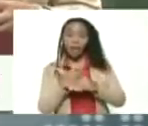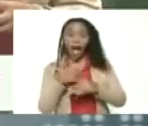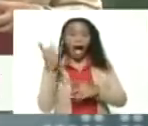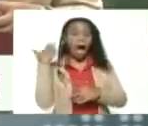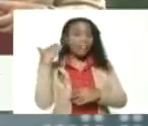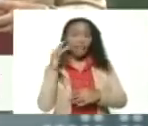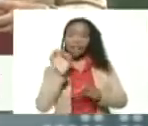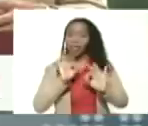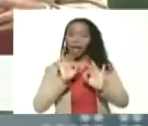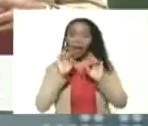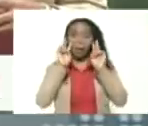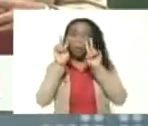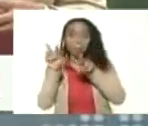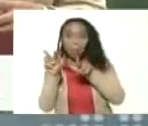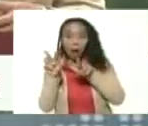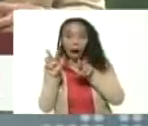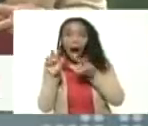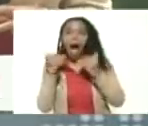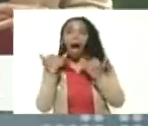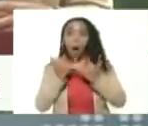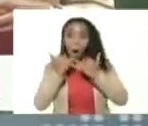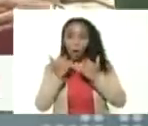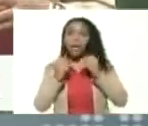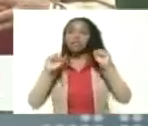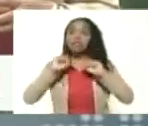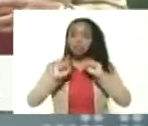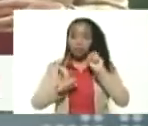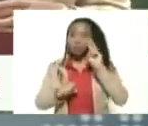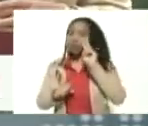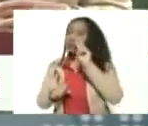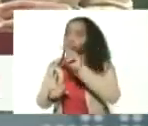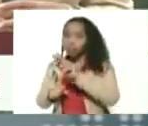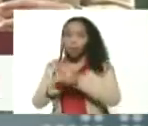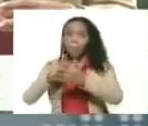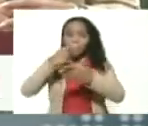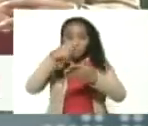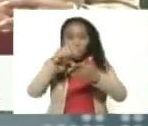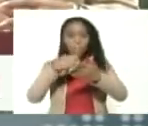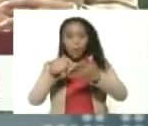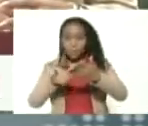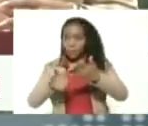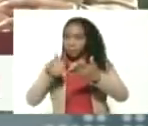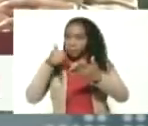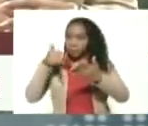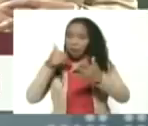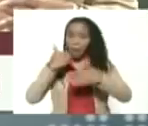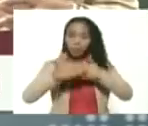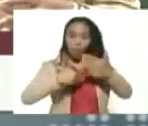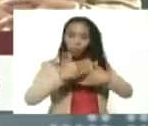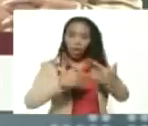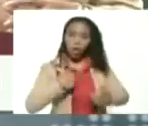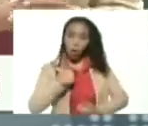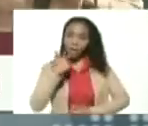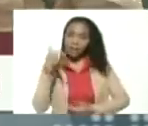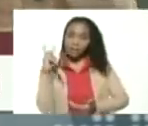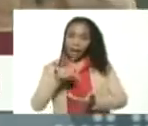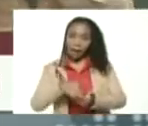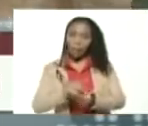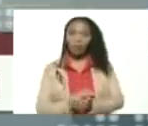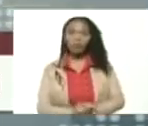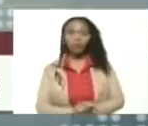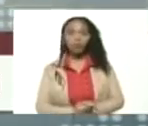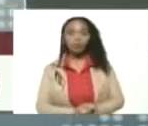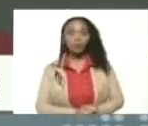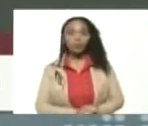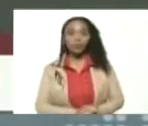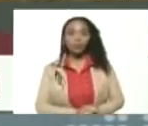invisibles a seres visibles calificados para la producción. Es lo que dije cuando llegamos, Castro